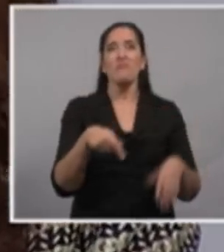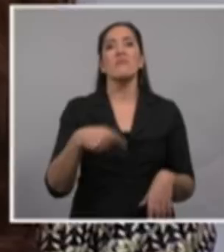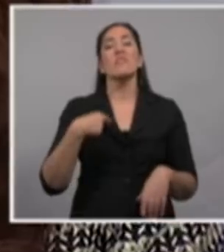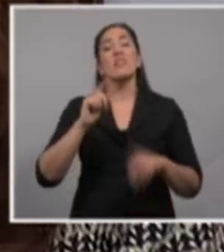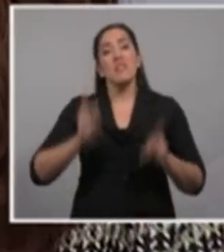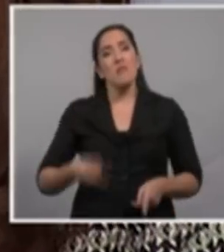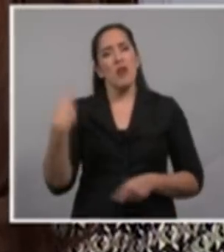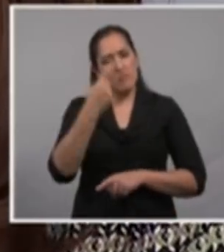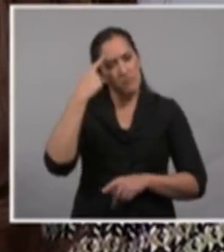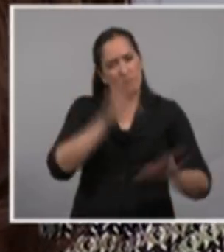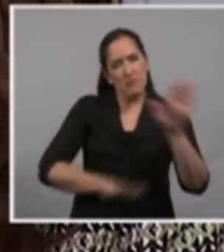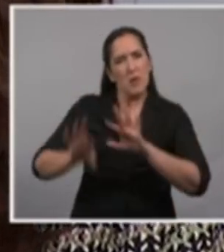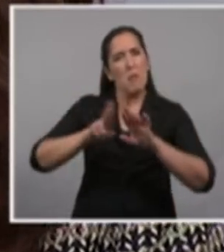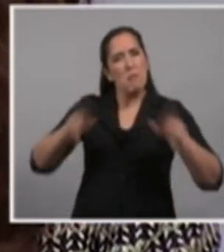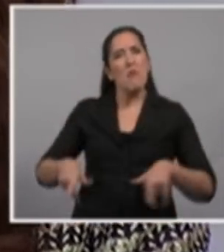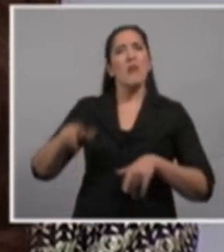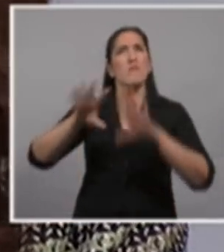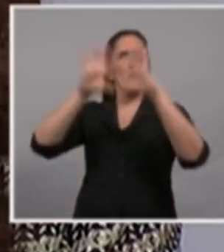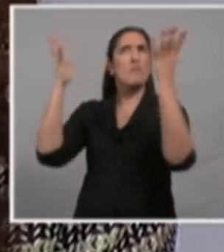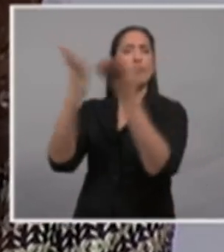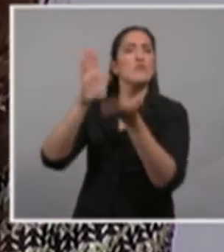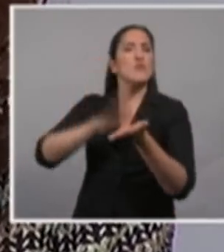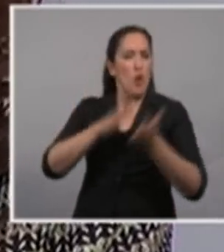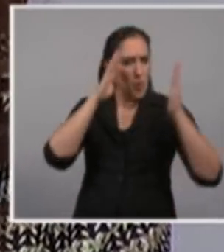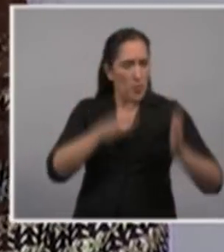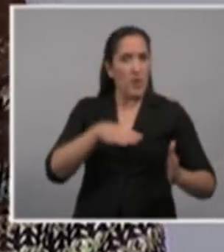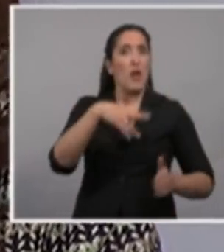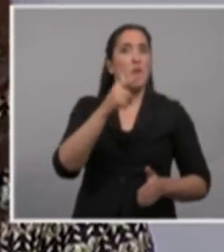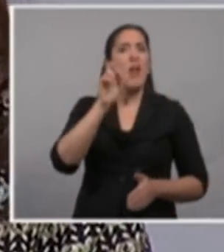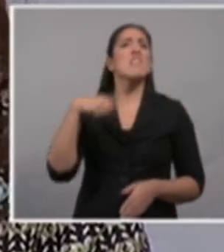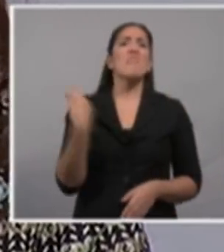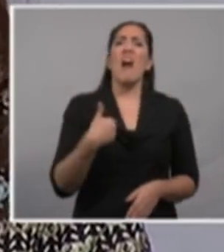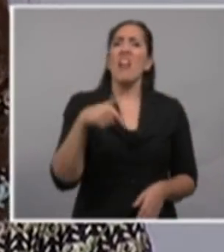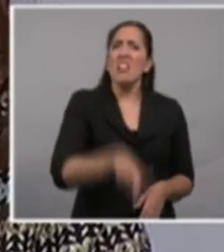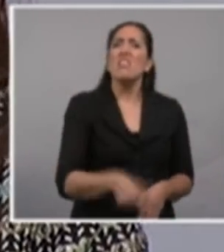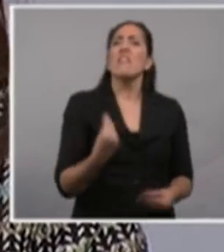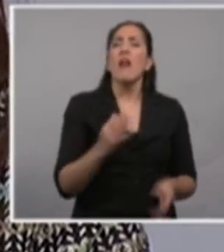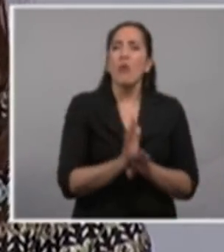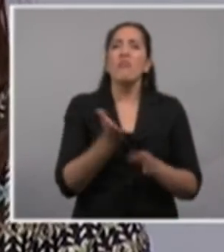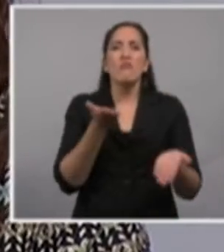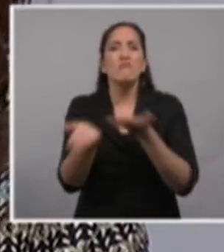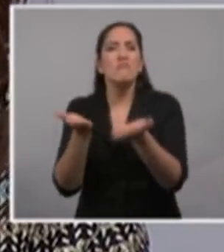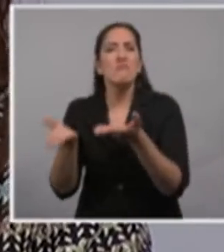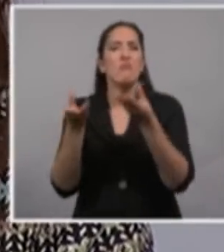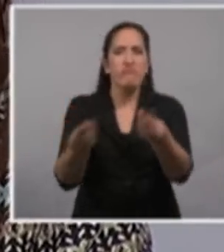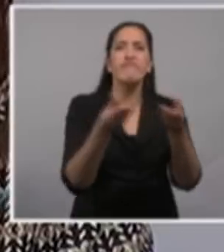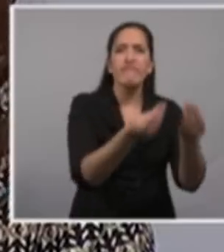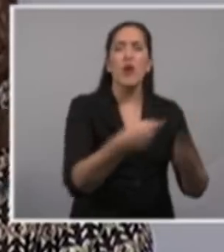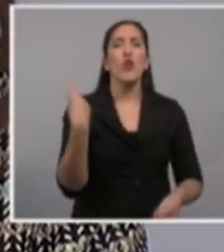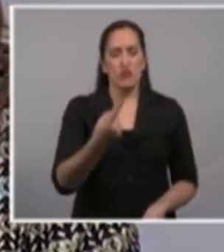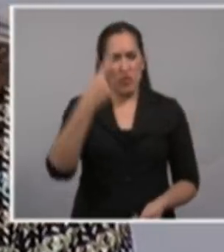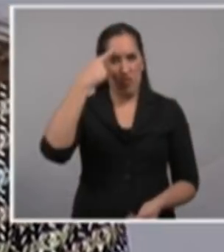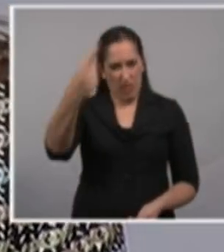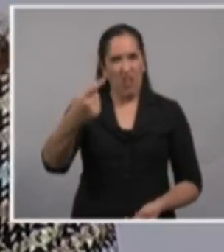política internacional en la materia: somos solidarios, porque queremos y